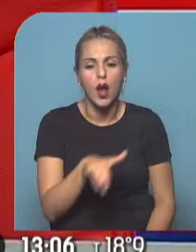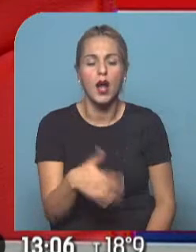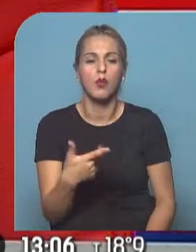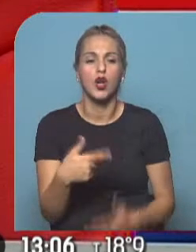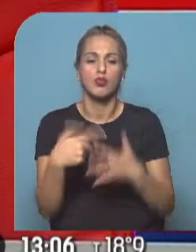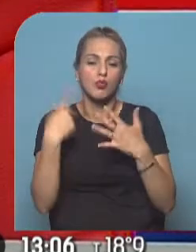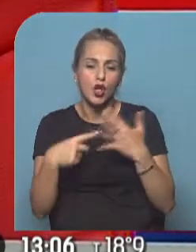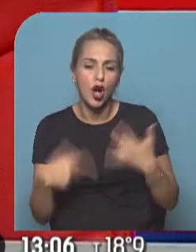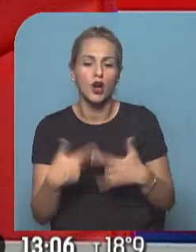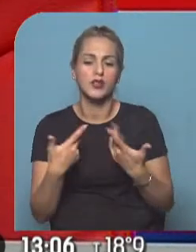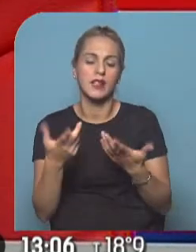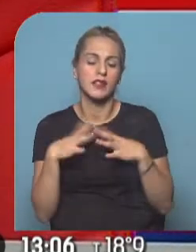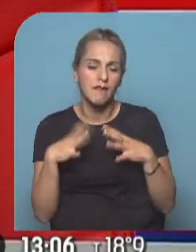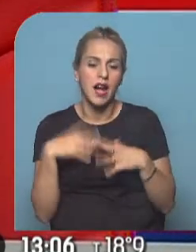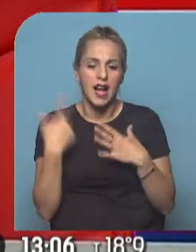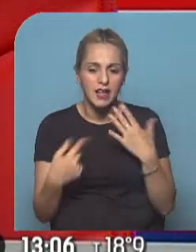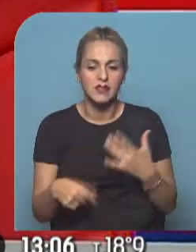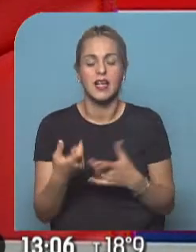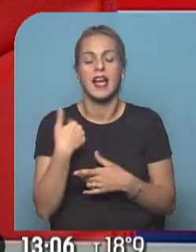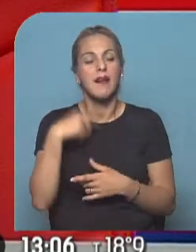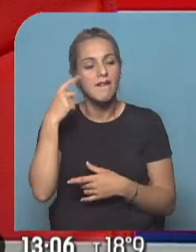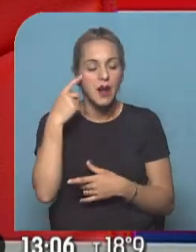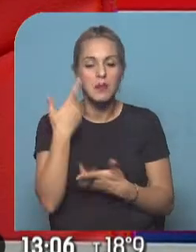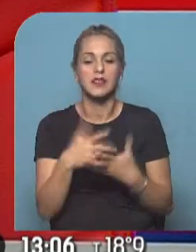necesidad de vivir del fútbol como una alternativa